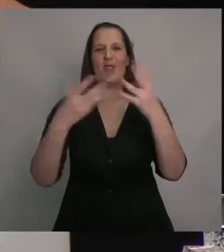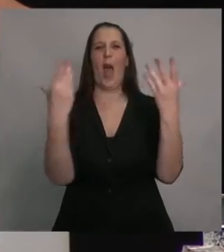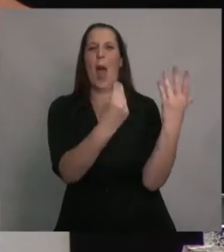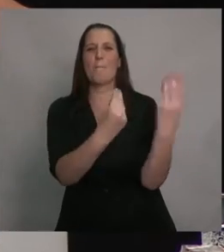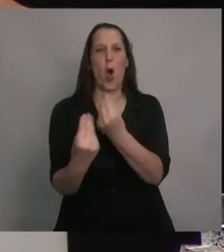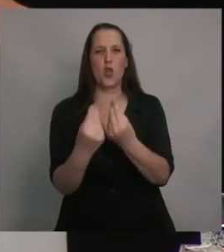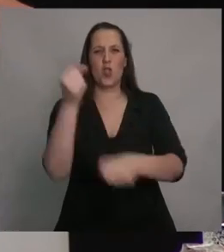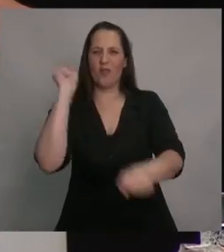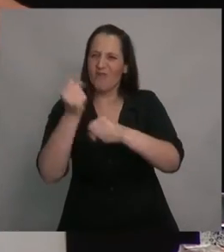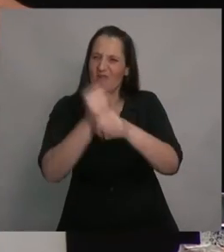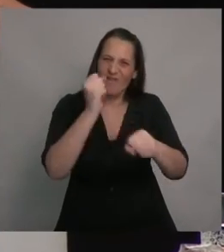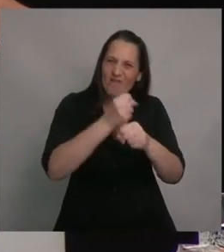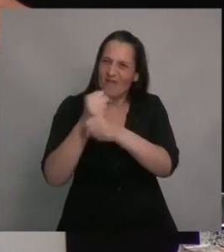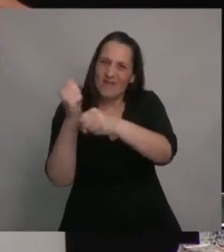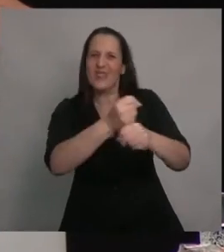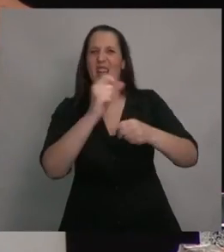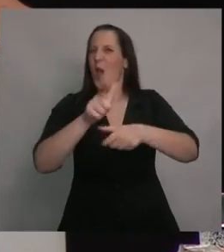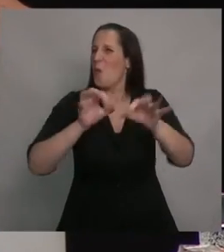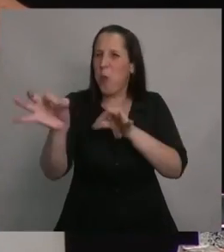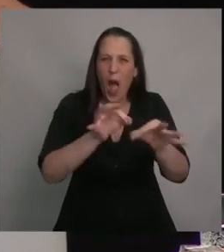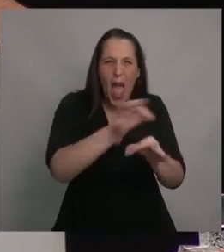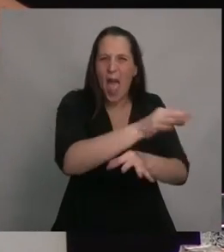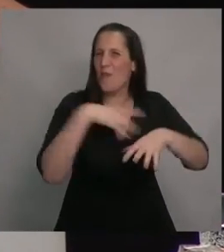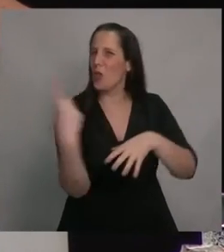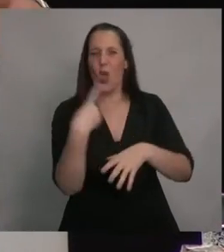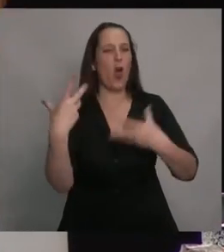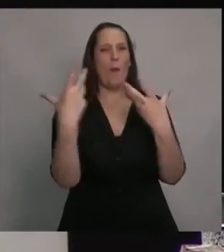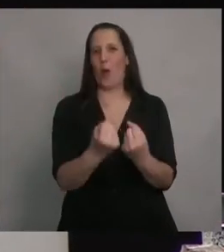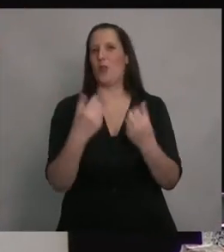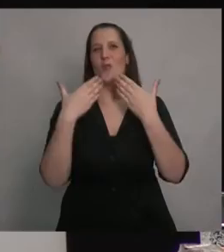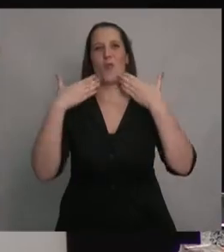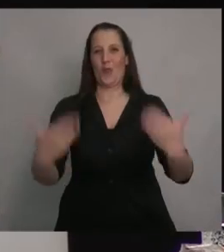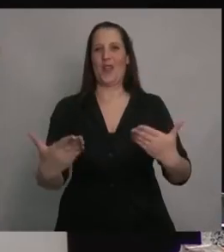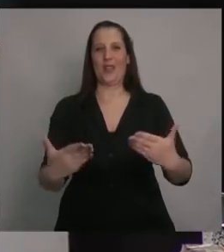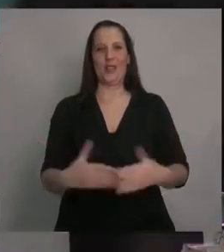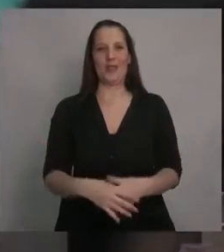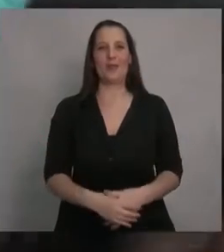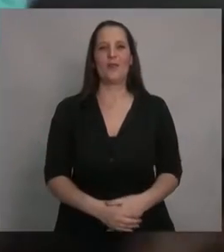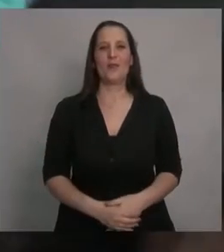los trabajadores y de todos los pueblos cubanos. Muchas gracias.